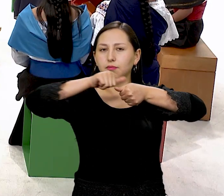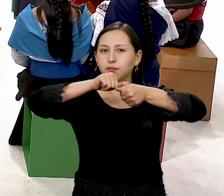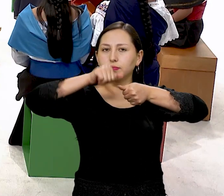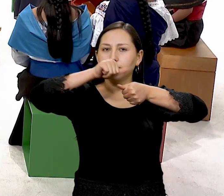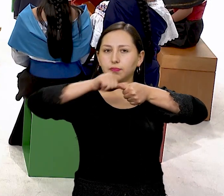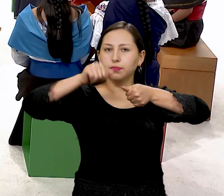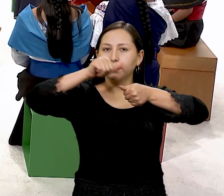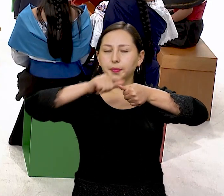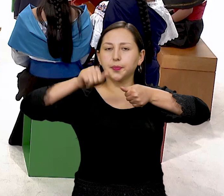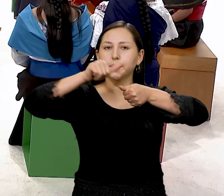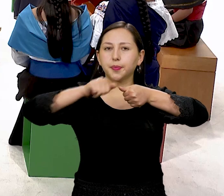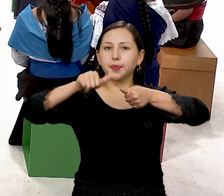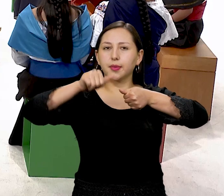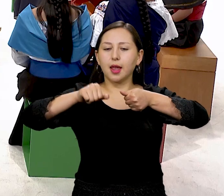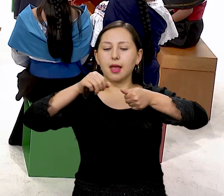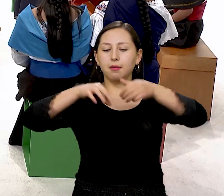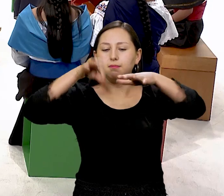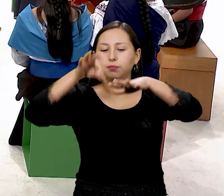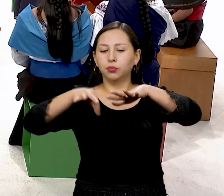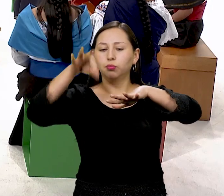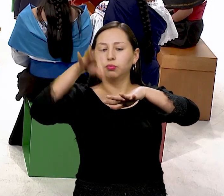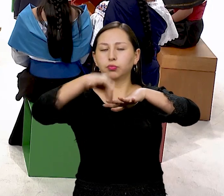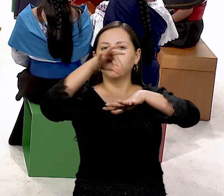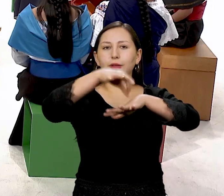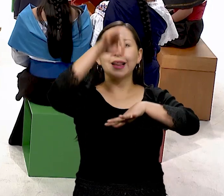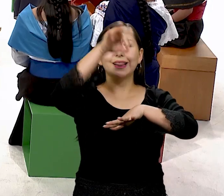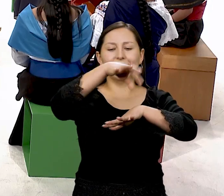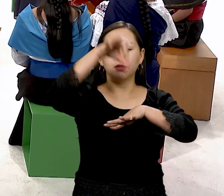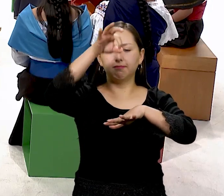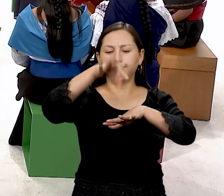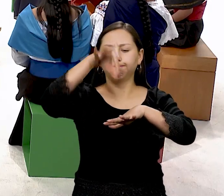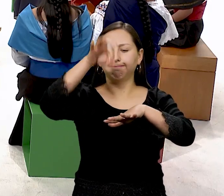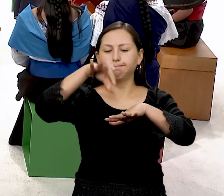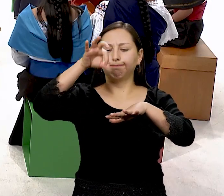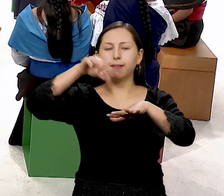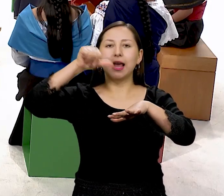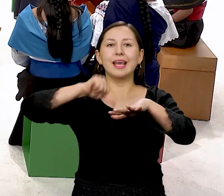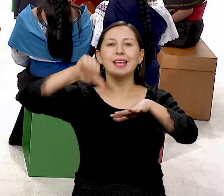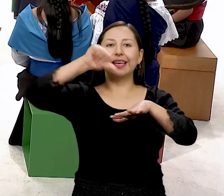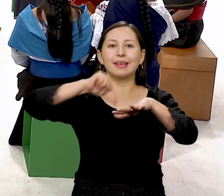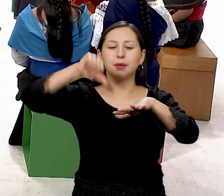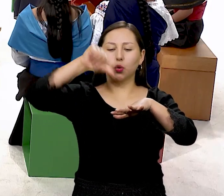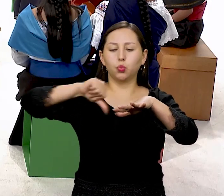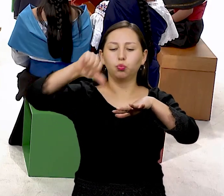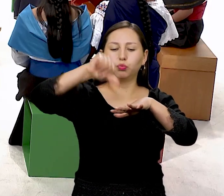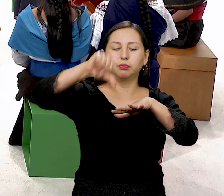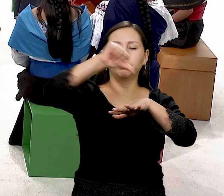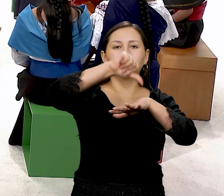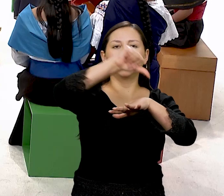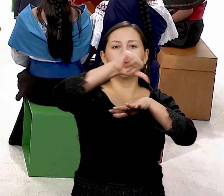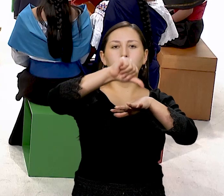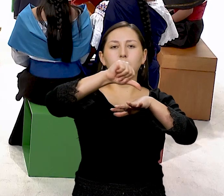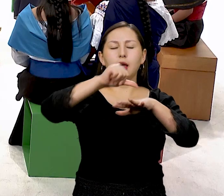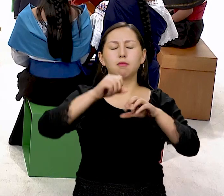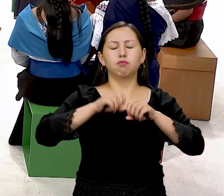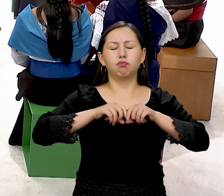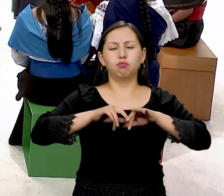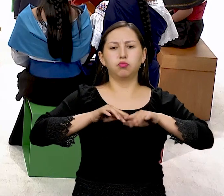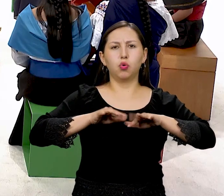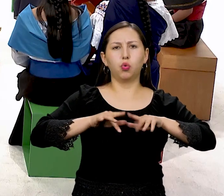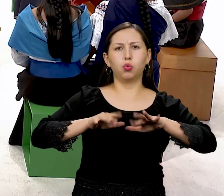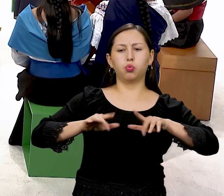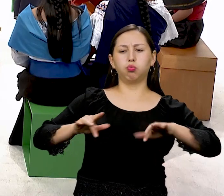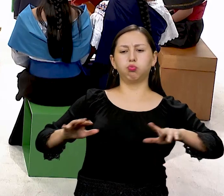fréjol, nuestras vainitas, al momento que yo apliqué la giberelina, esta giberelina hizo que se multiplique